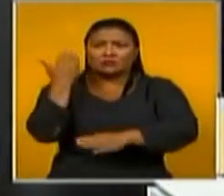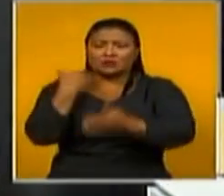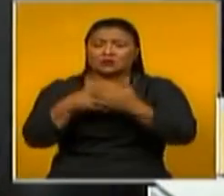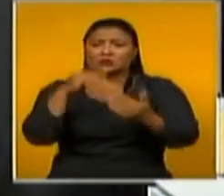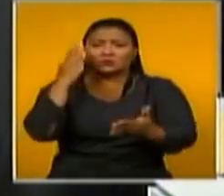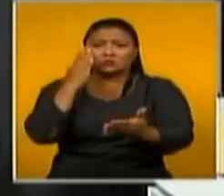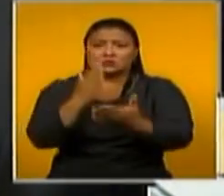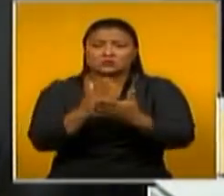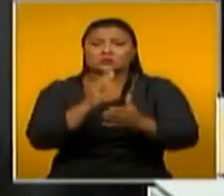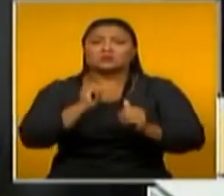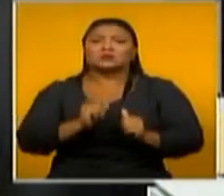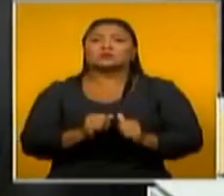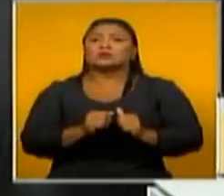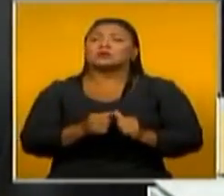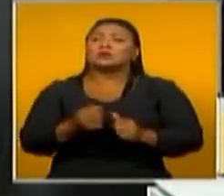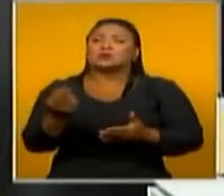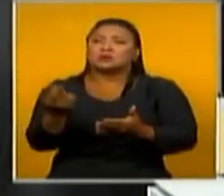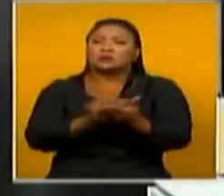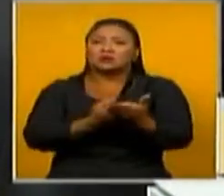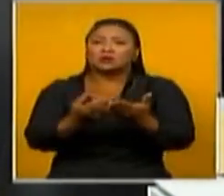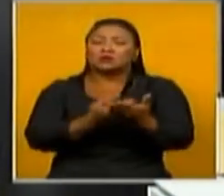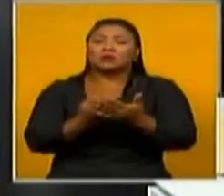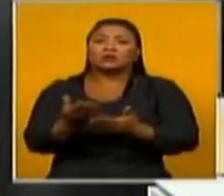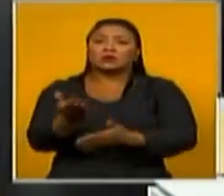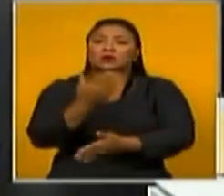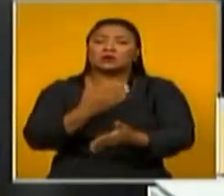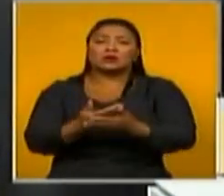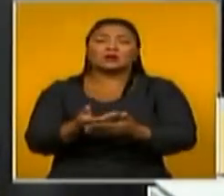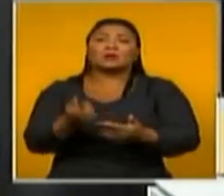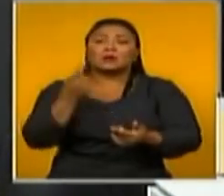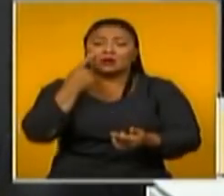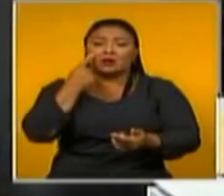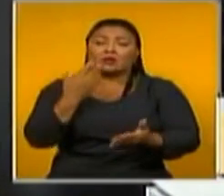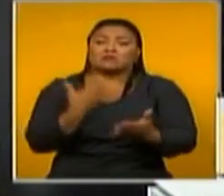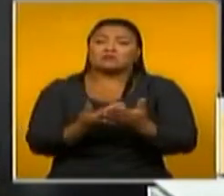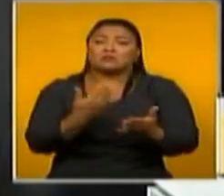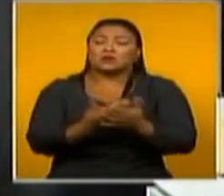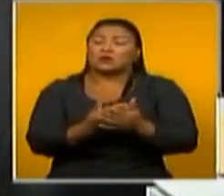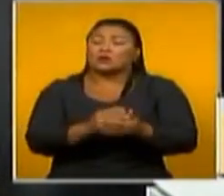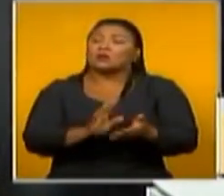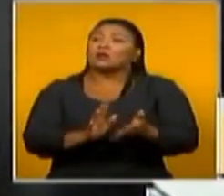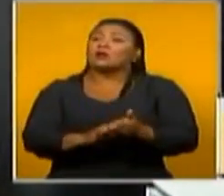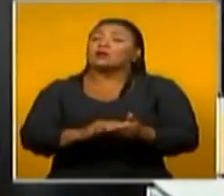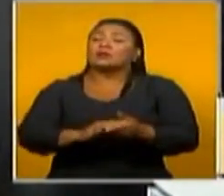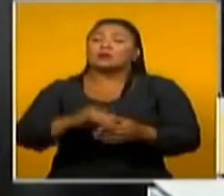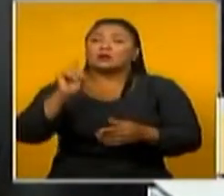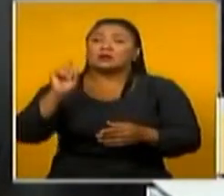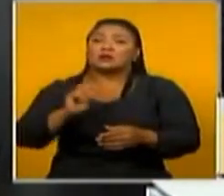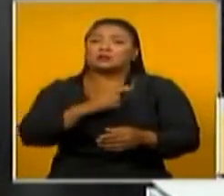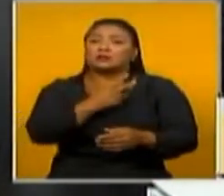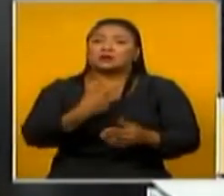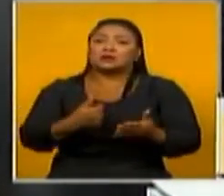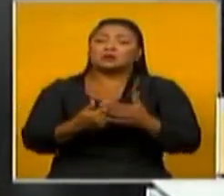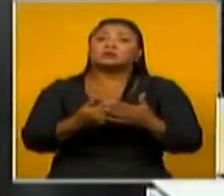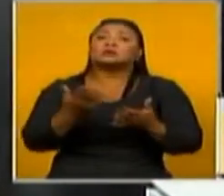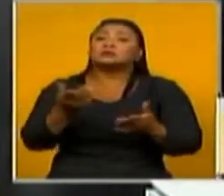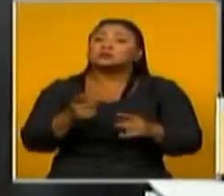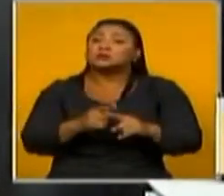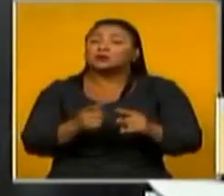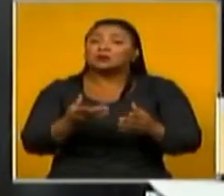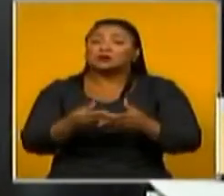por ejemplo, de la sesión que era convocada para escuchar las pruebas de descargo del vicepresidente de la República, pero no hay